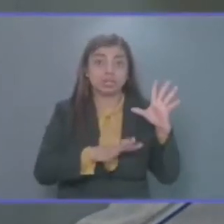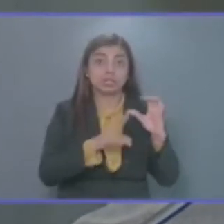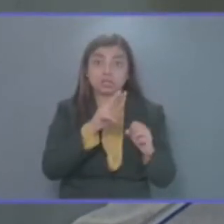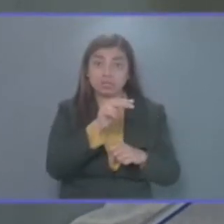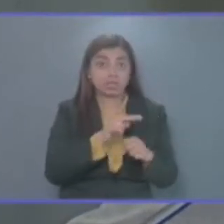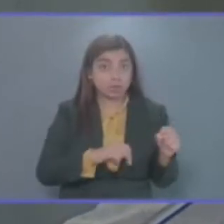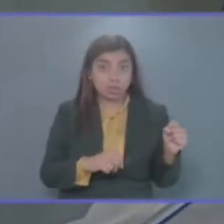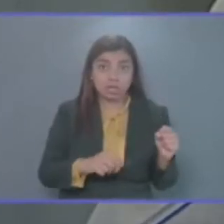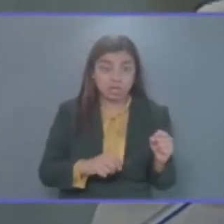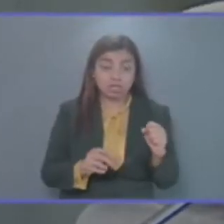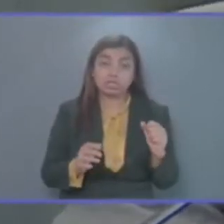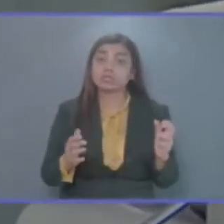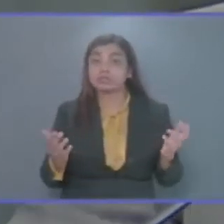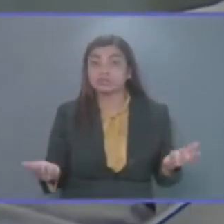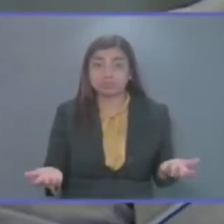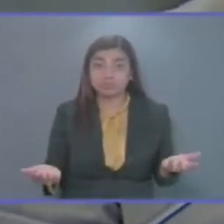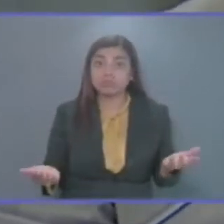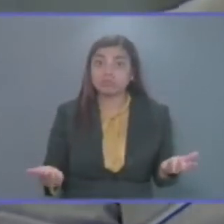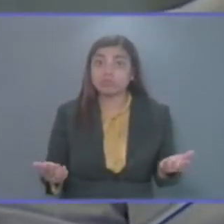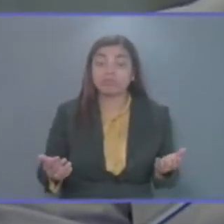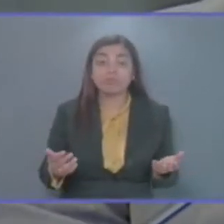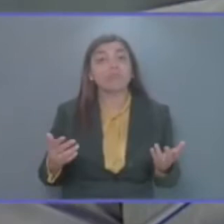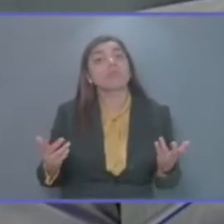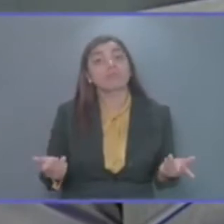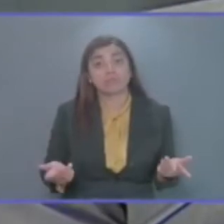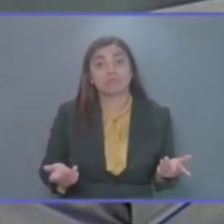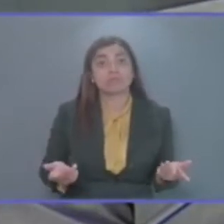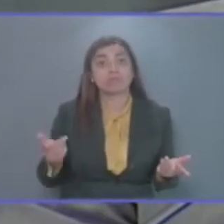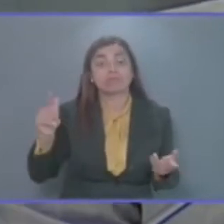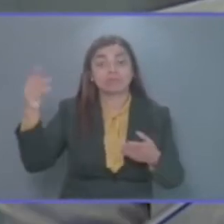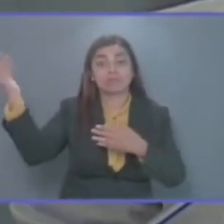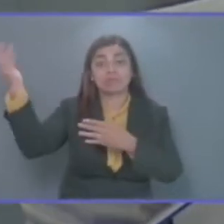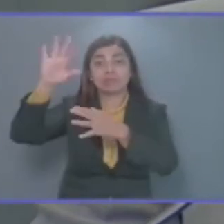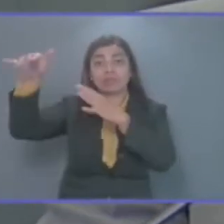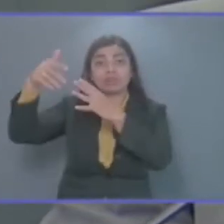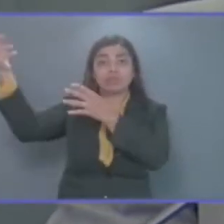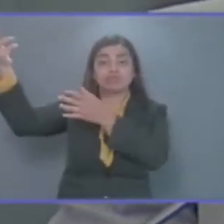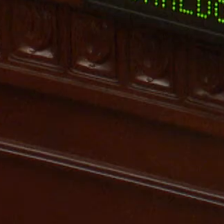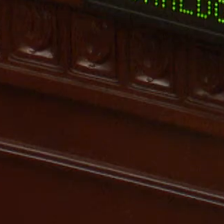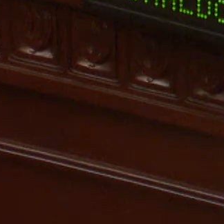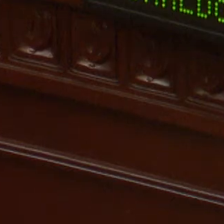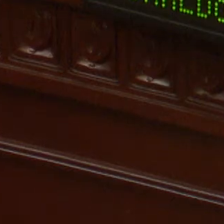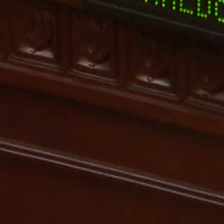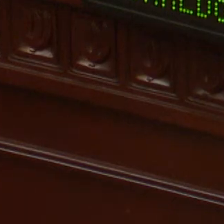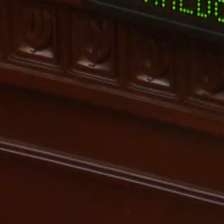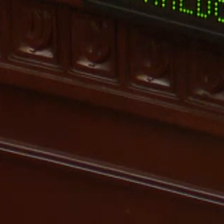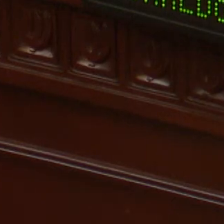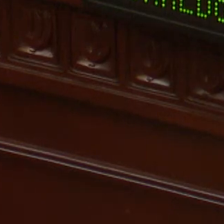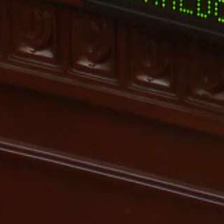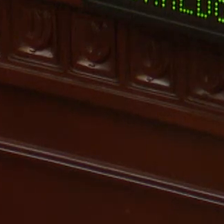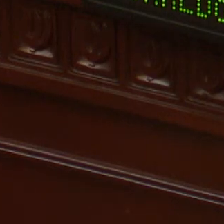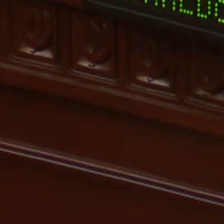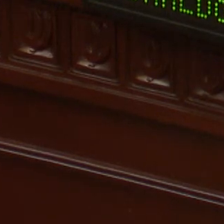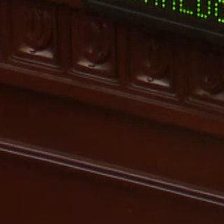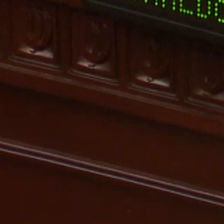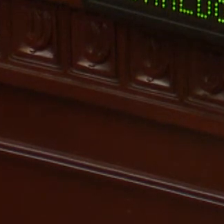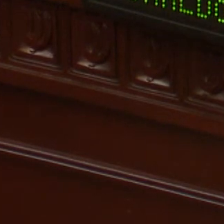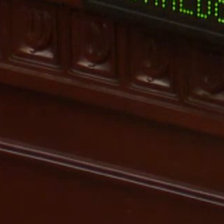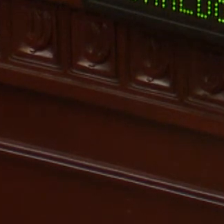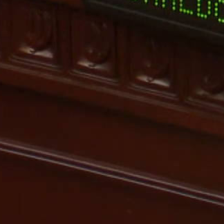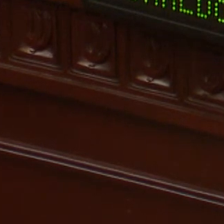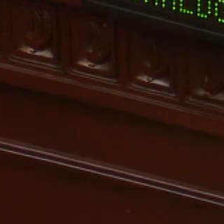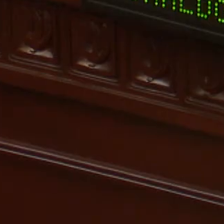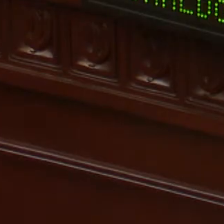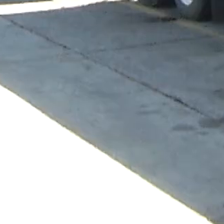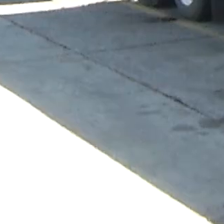cada libra que nuestros compatriotas envíen a sus familiares, a sus seres queridos. Quedando así excluidos de